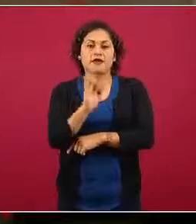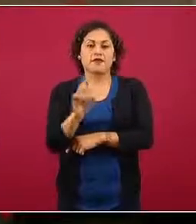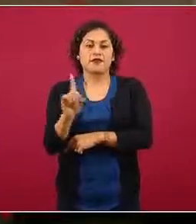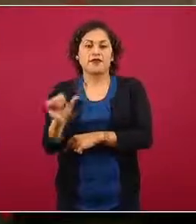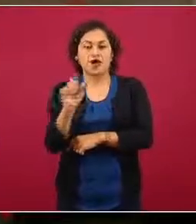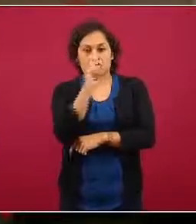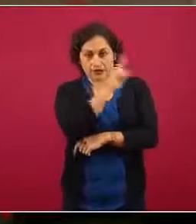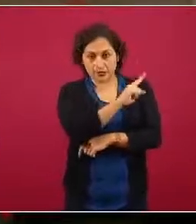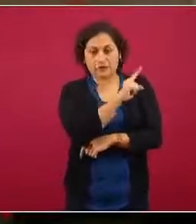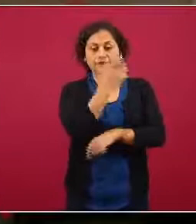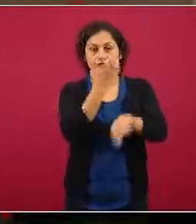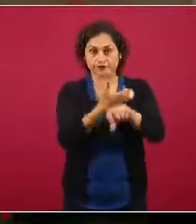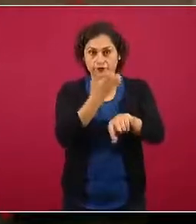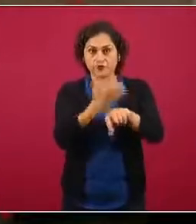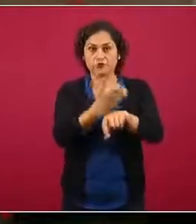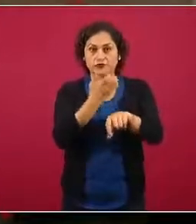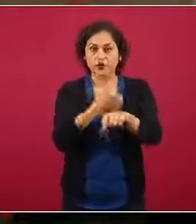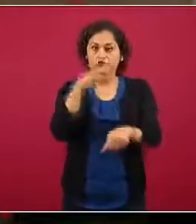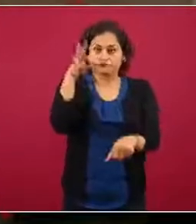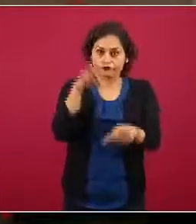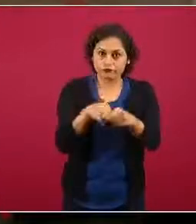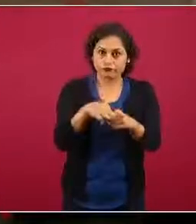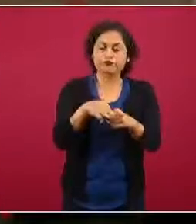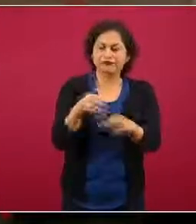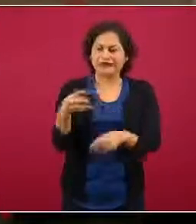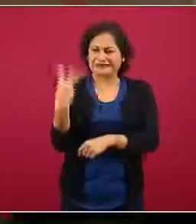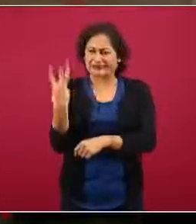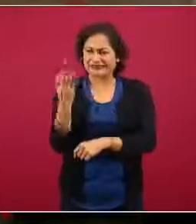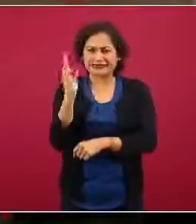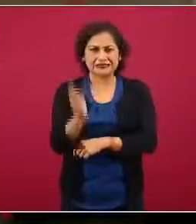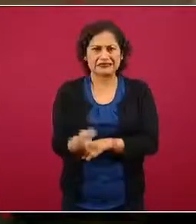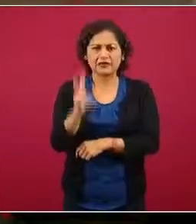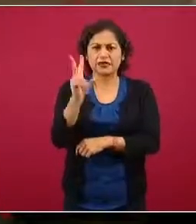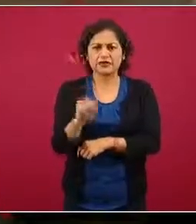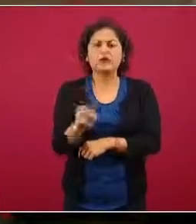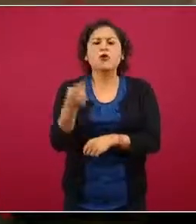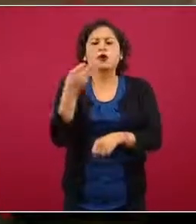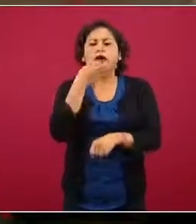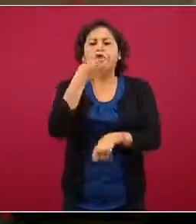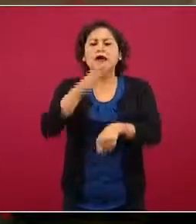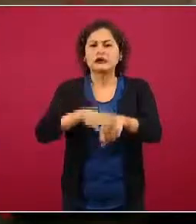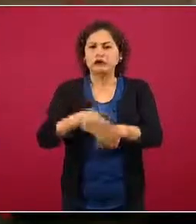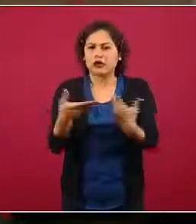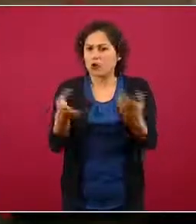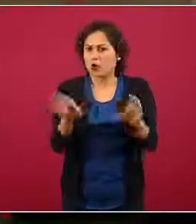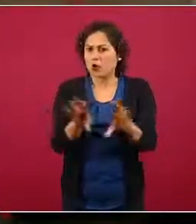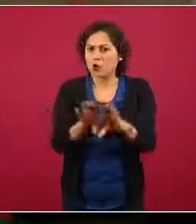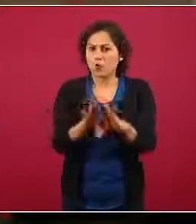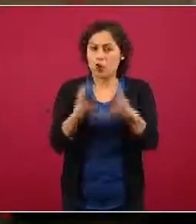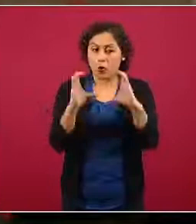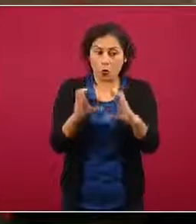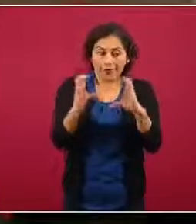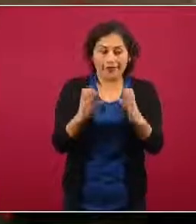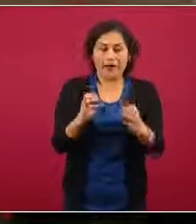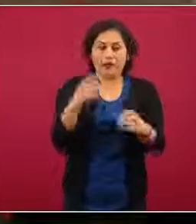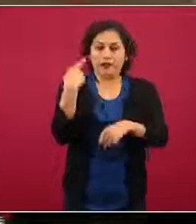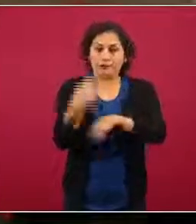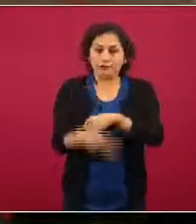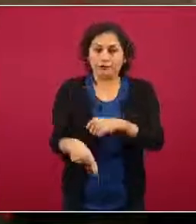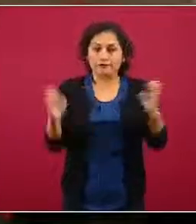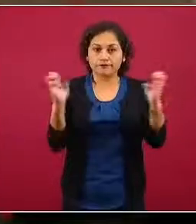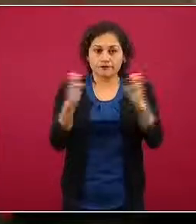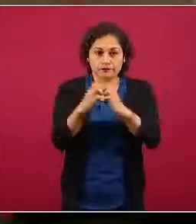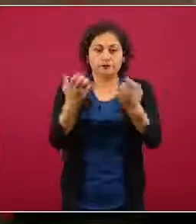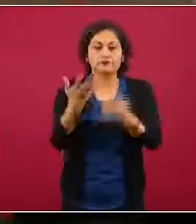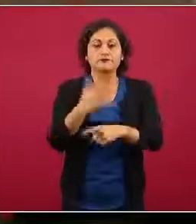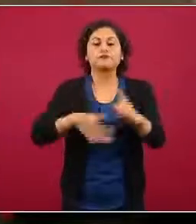en contra. Entonces, estos votos en contra, ¿qué significan, no? ¿Qué precauciones levantan ante esta evaluación de